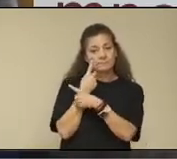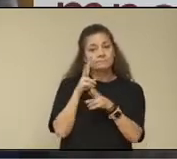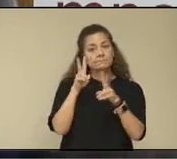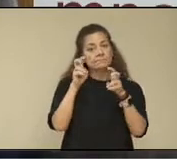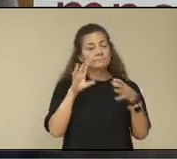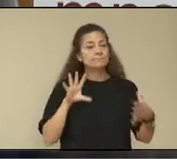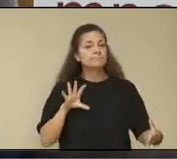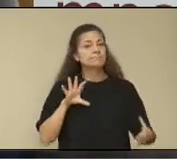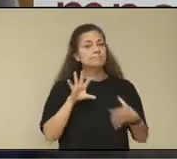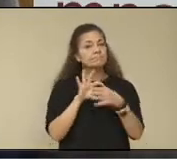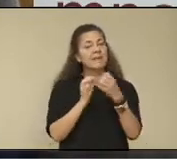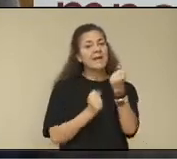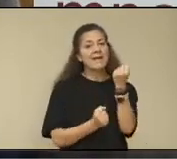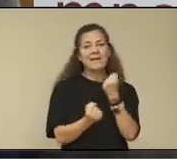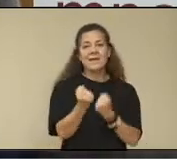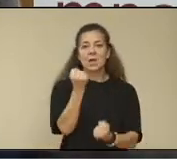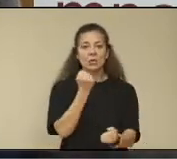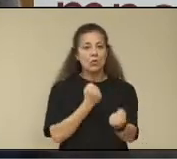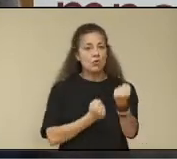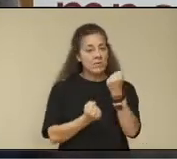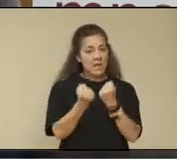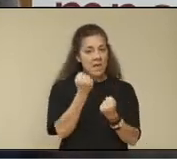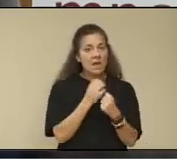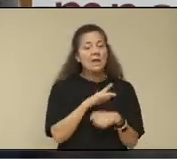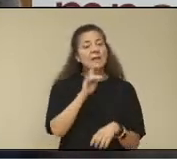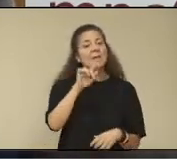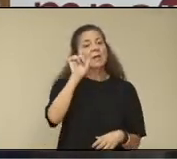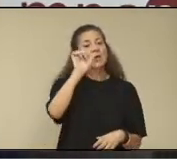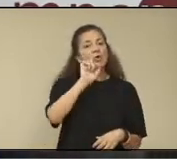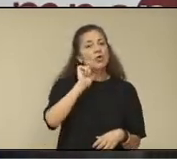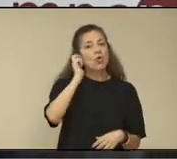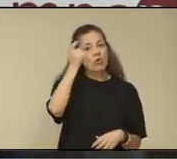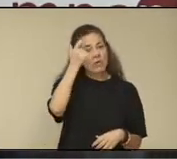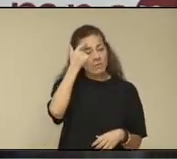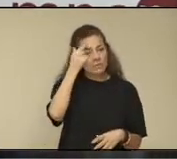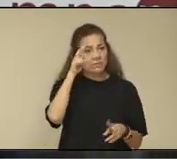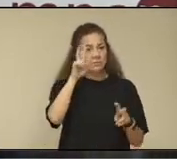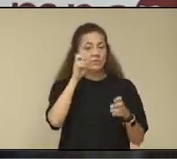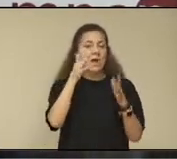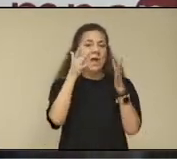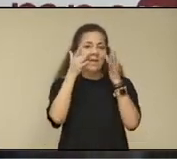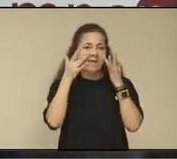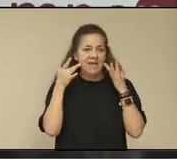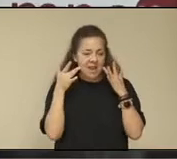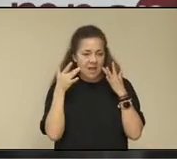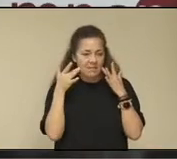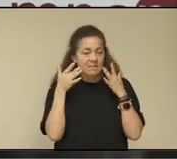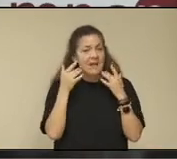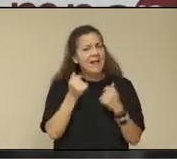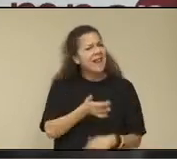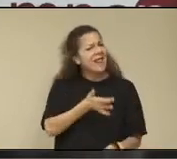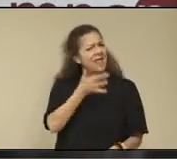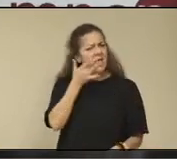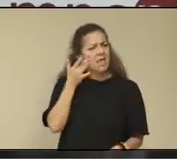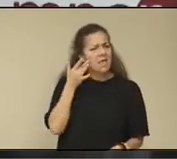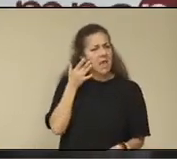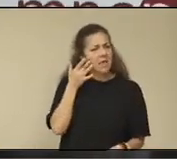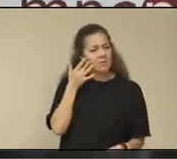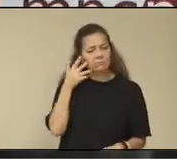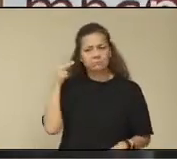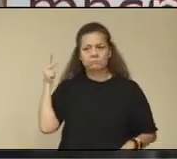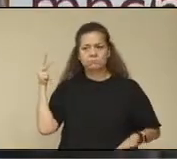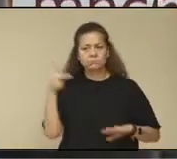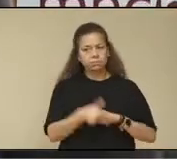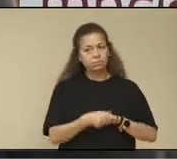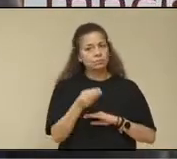con la economía y con conceptos relacionados con la higiene. La higiene ha reducido mucho la transmisión de la